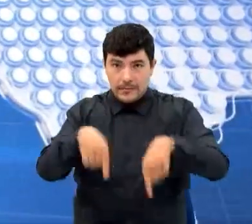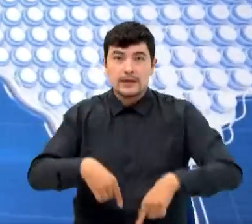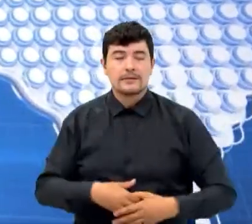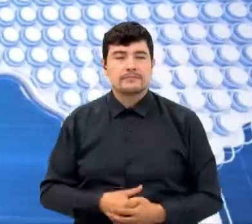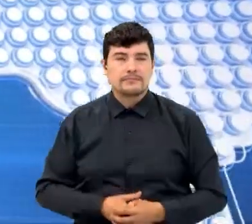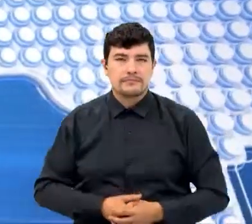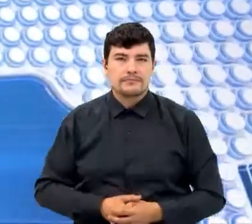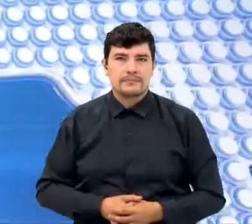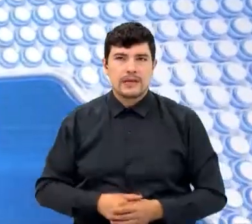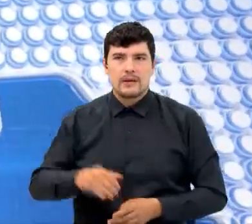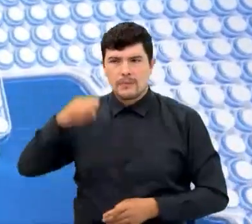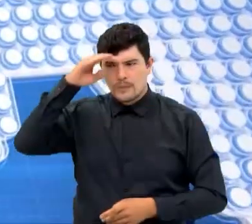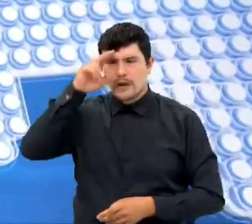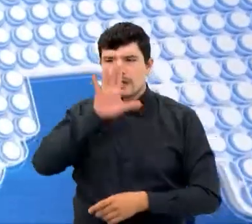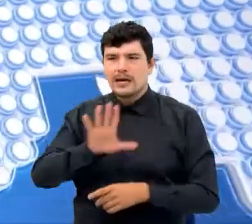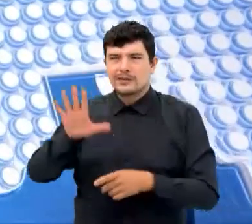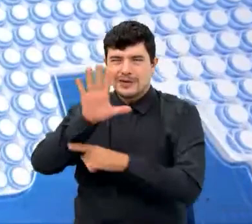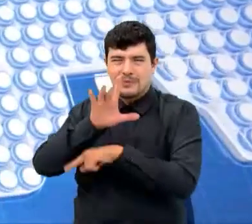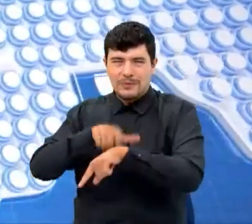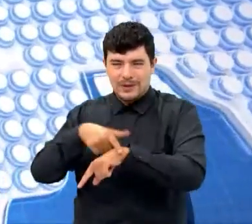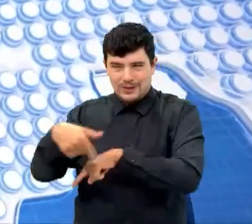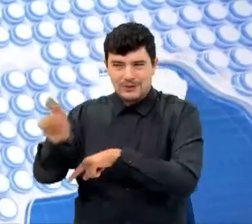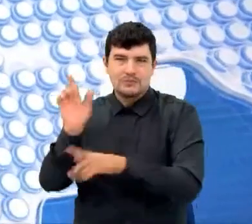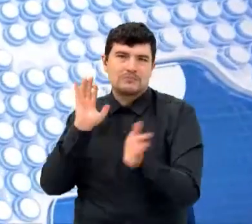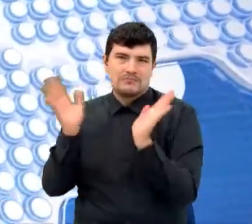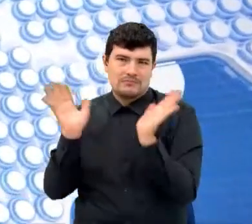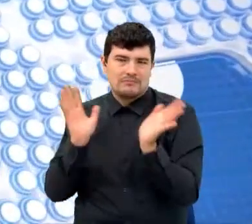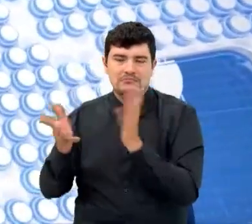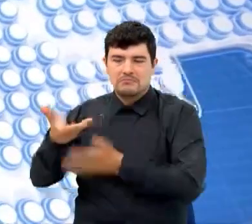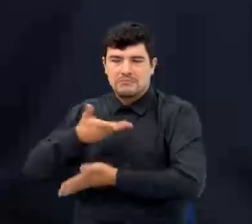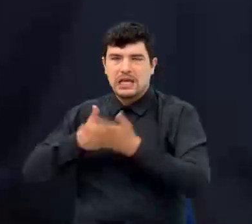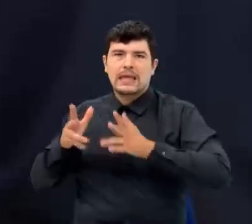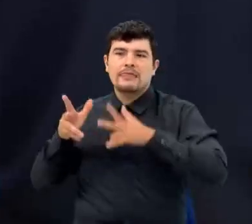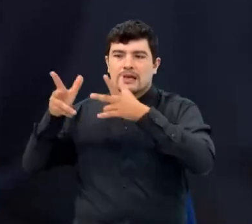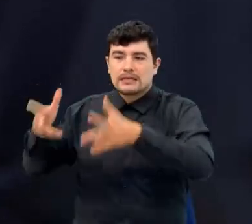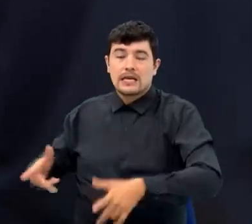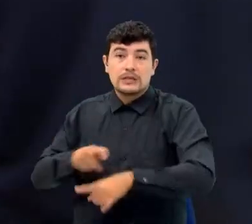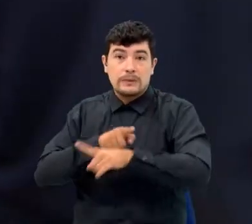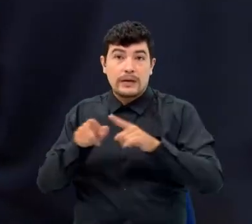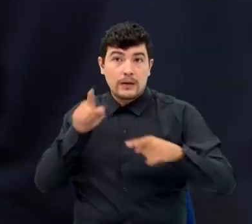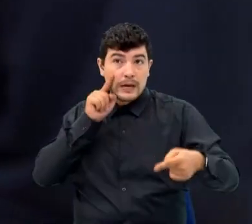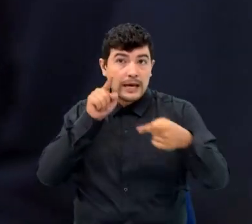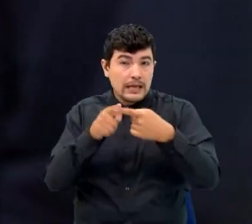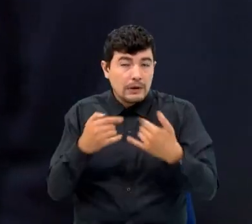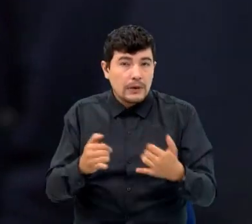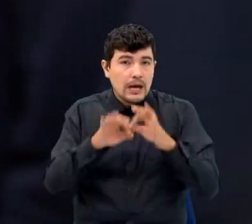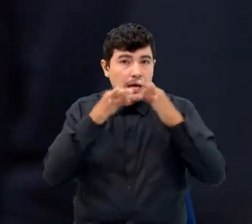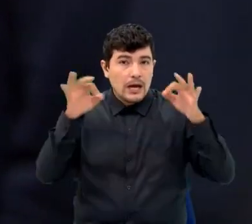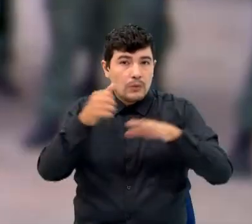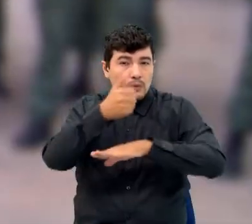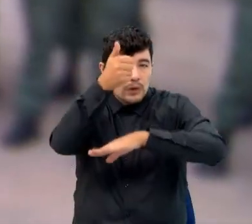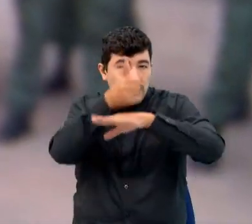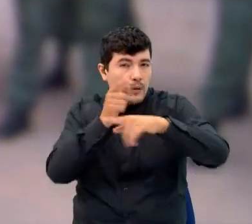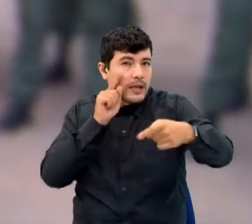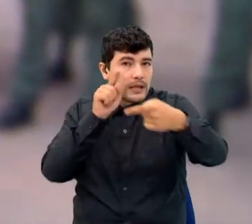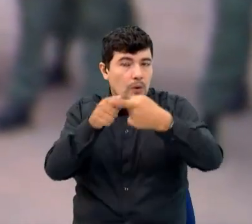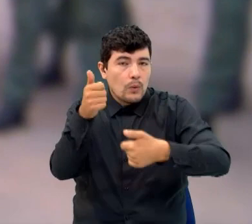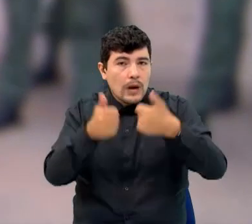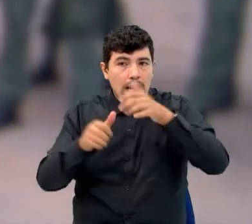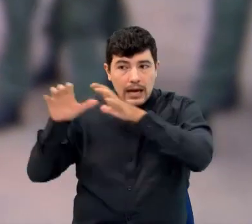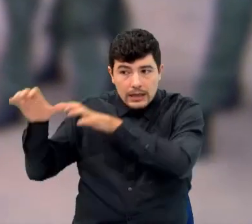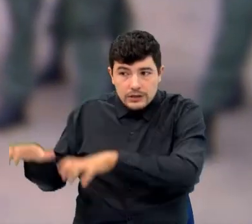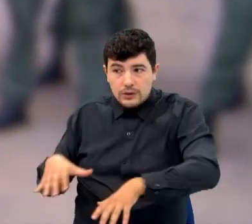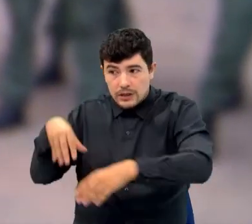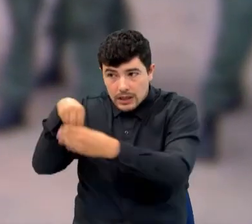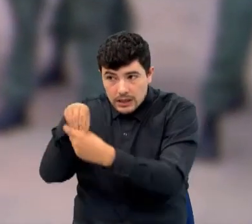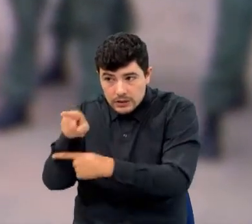se encontraban de descanso en el momento en el que se presentaron estos hechos. Sin embargo, el mensaje que busca dejar las autoridades es que los actos irregulares dentro de la